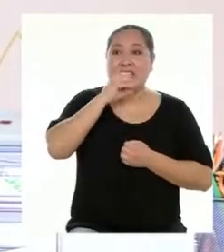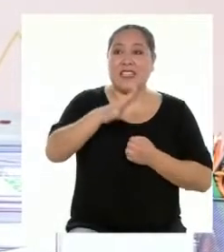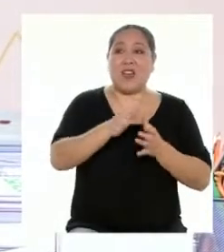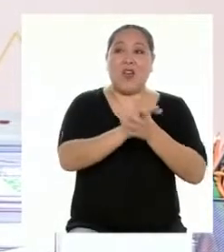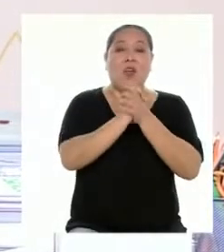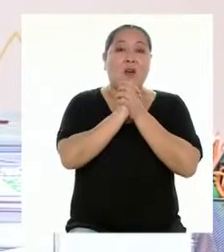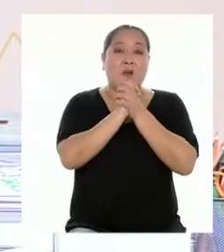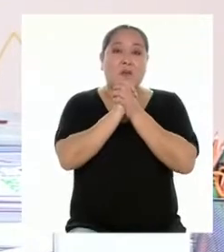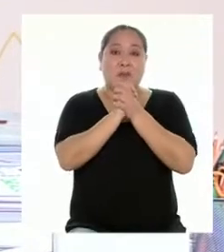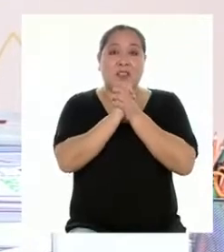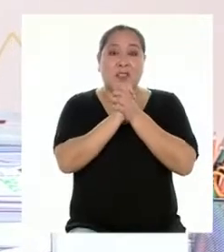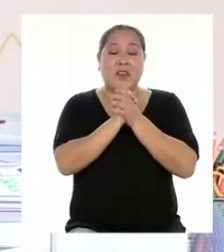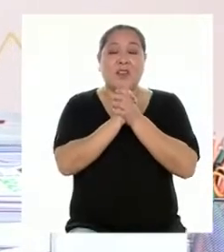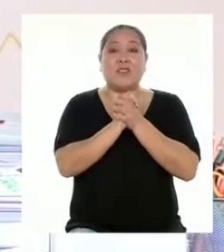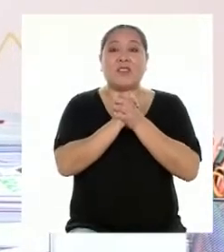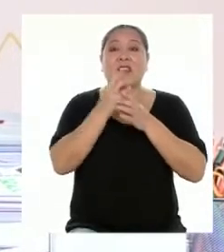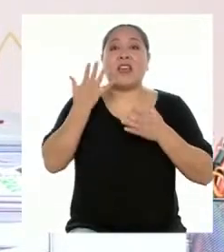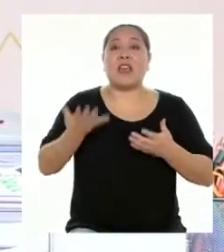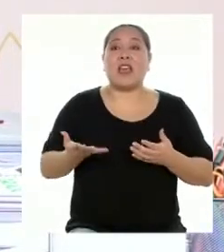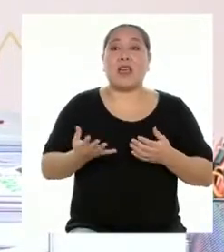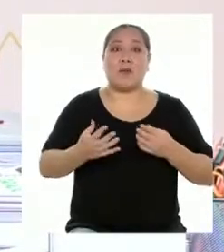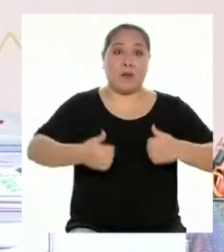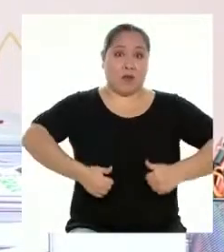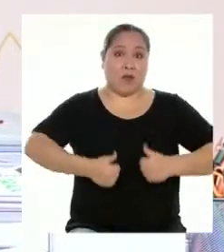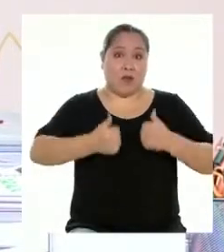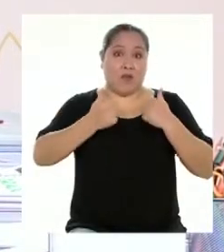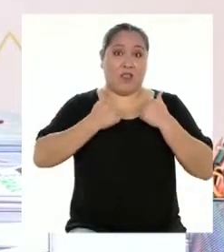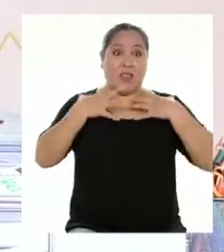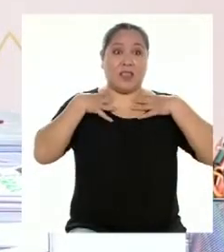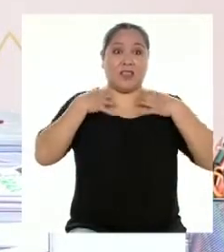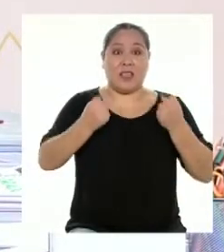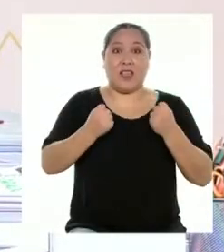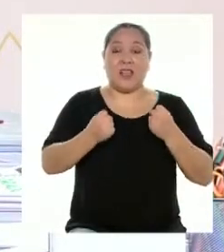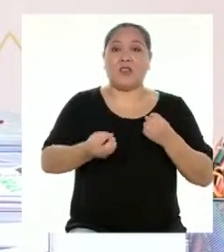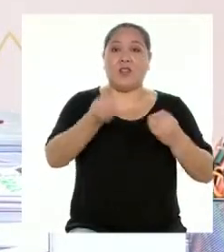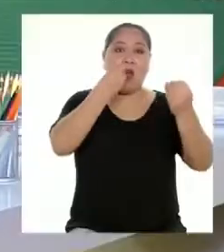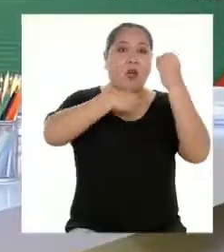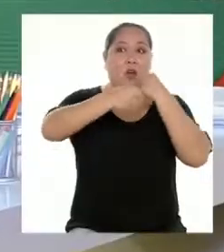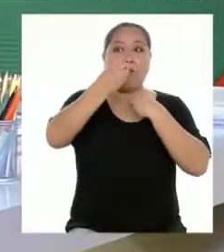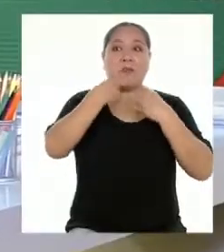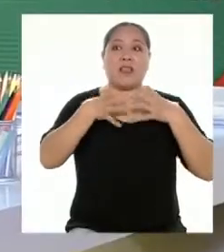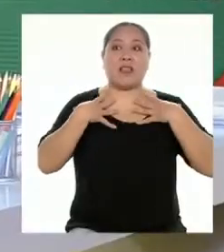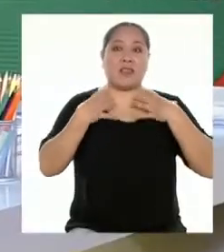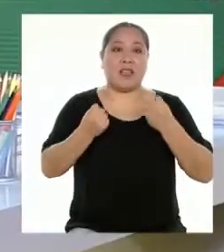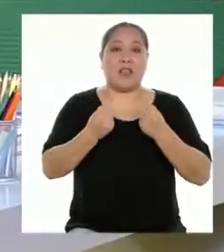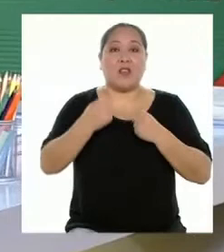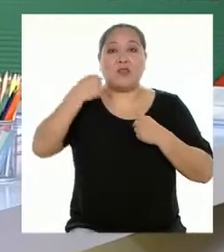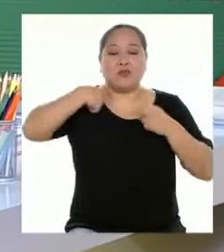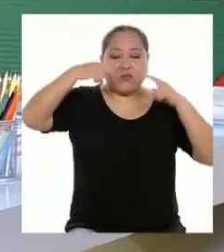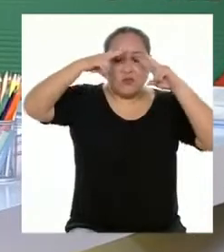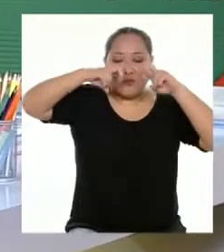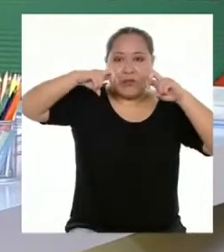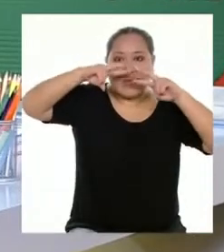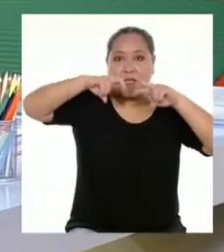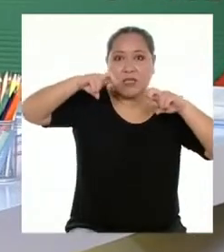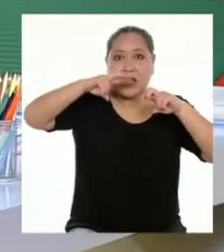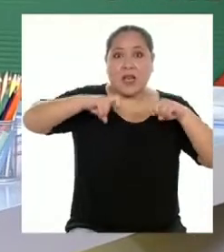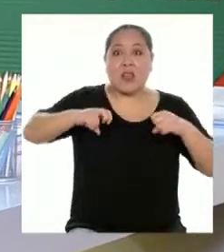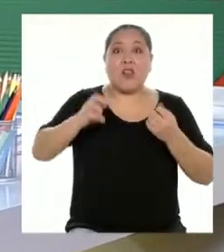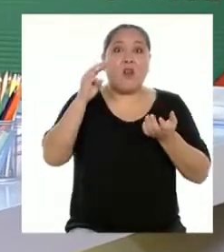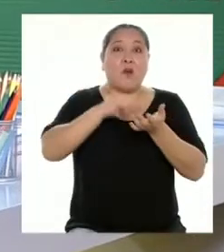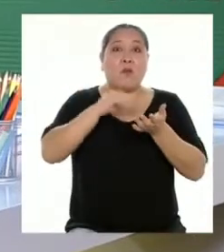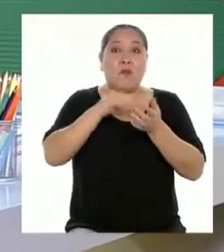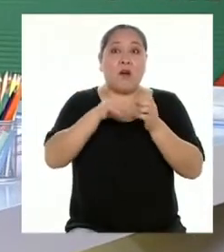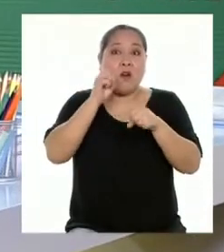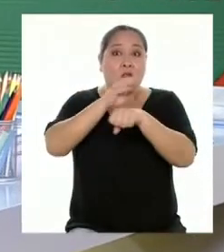amigos que lo principal para tener una vida saludable es una alimentación saludable. Estuve investigando y lo más recomendable es